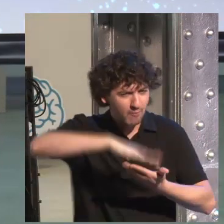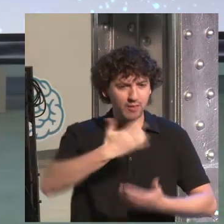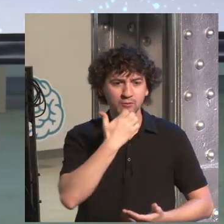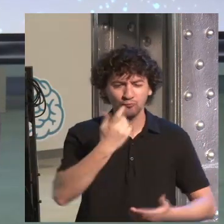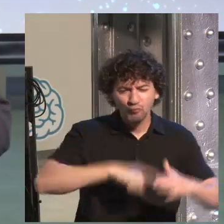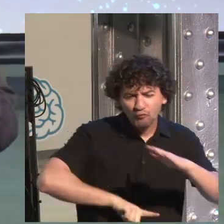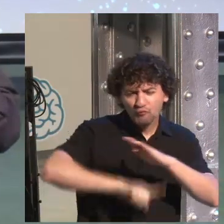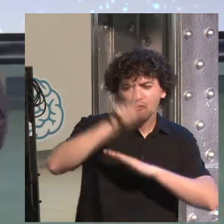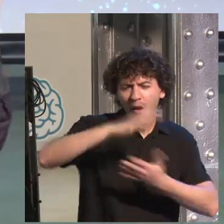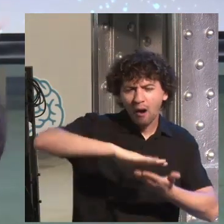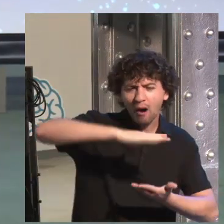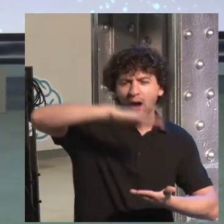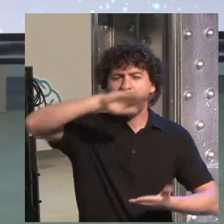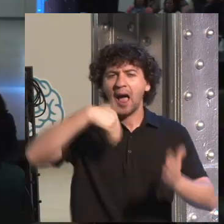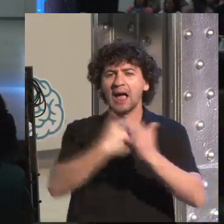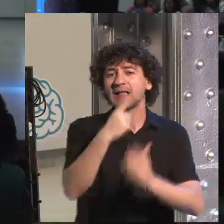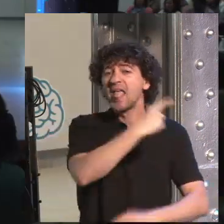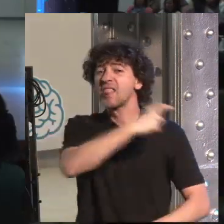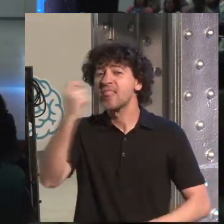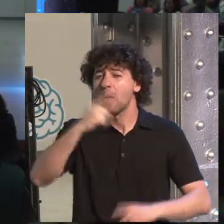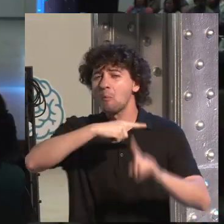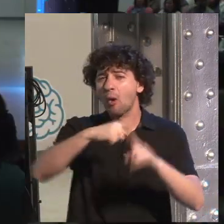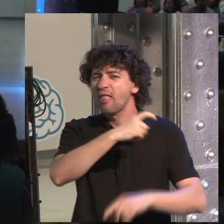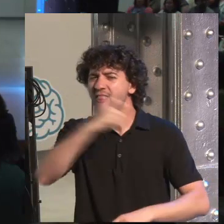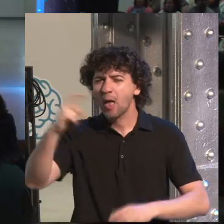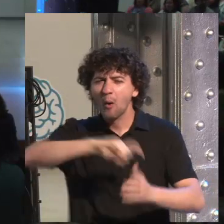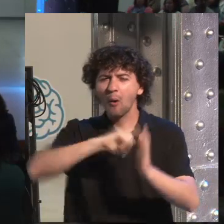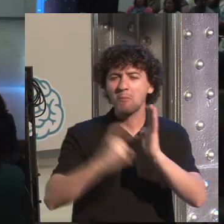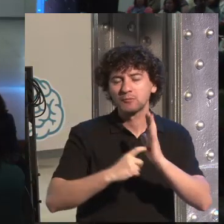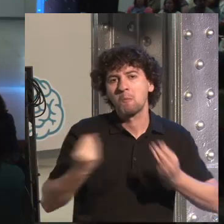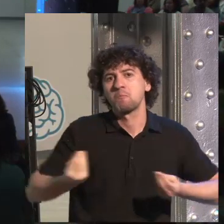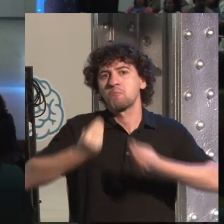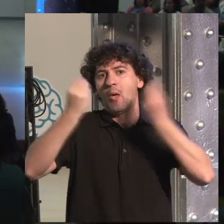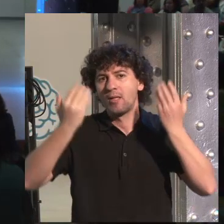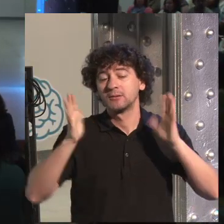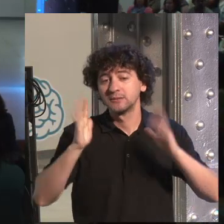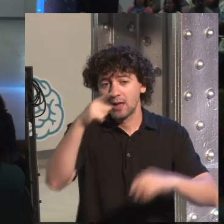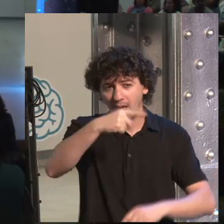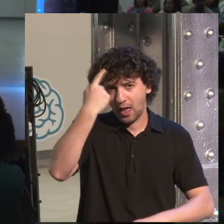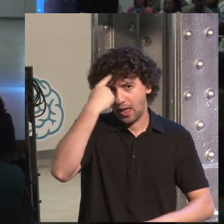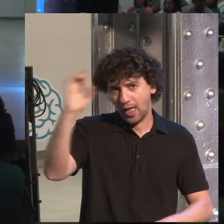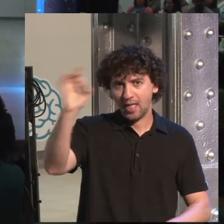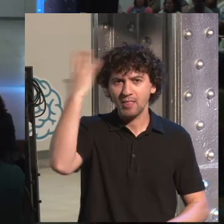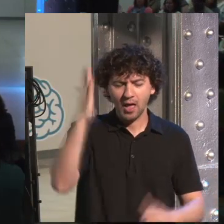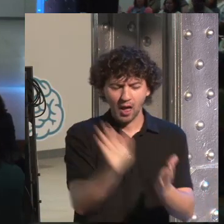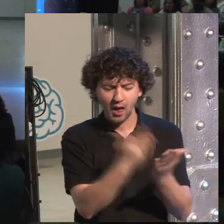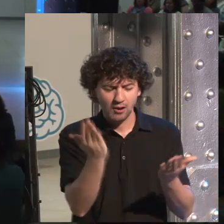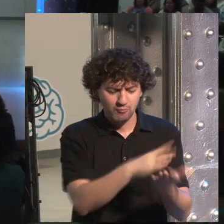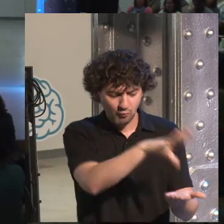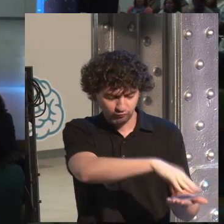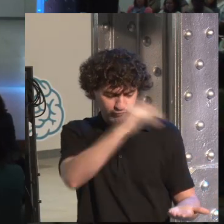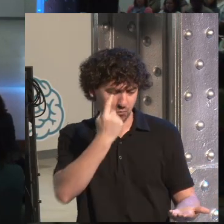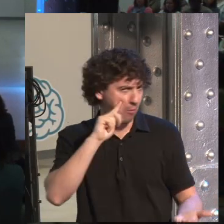hasta llegar a utilizar el 100%, pues mejoraremos. Esta es una idea que podéis encontrar en libros, podéis encontrar en